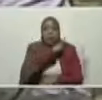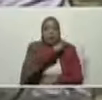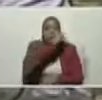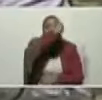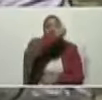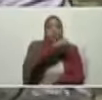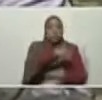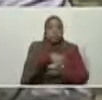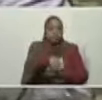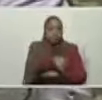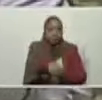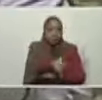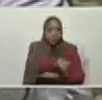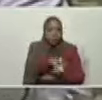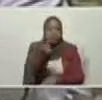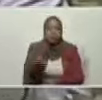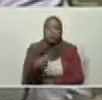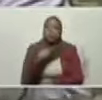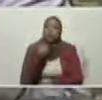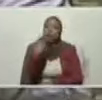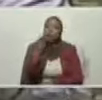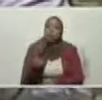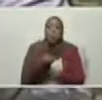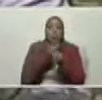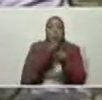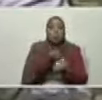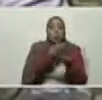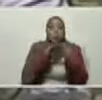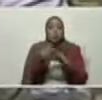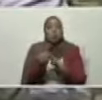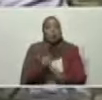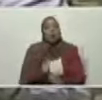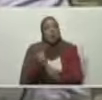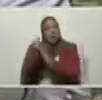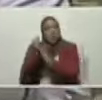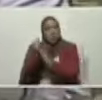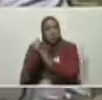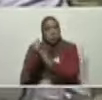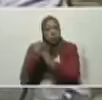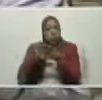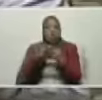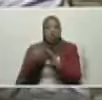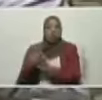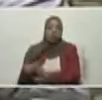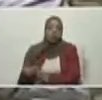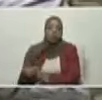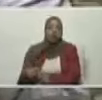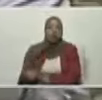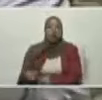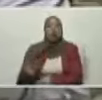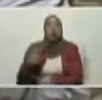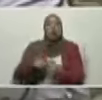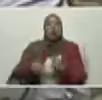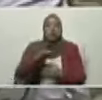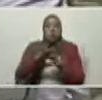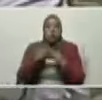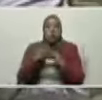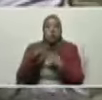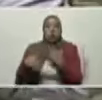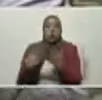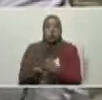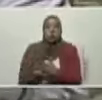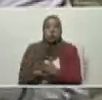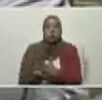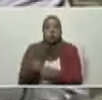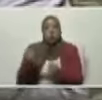de los consejos comunales, los líderes y lideresas de las comunas, los circuitos comunales,